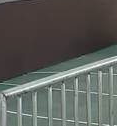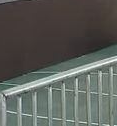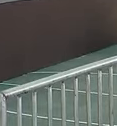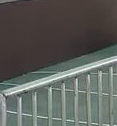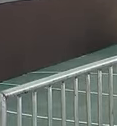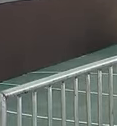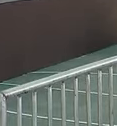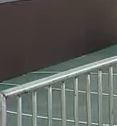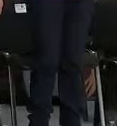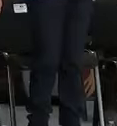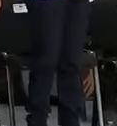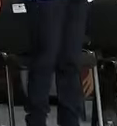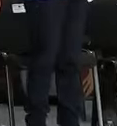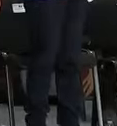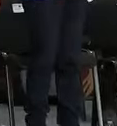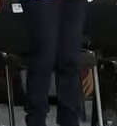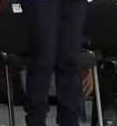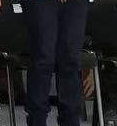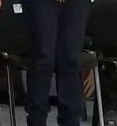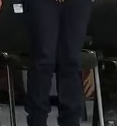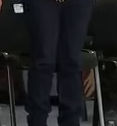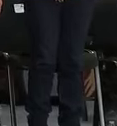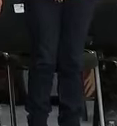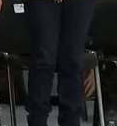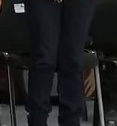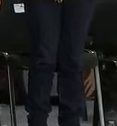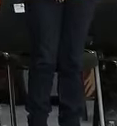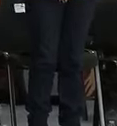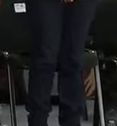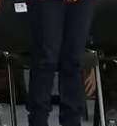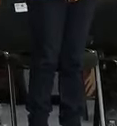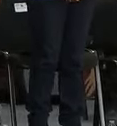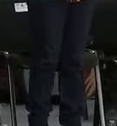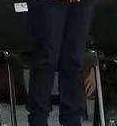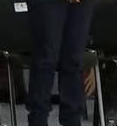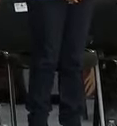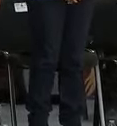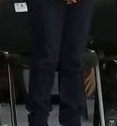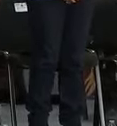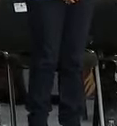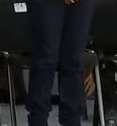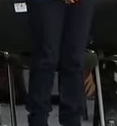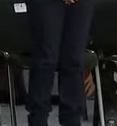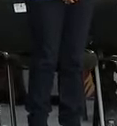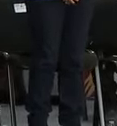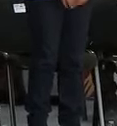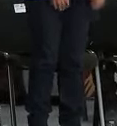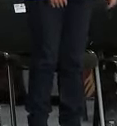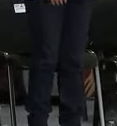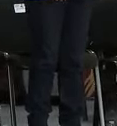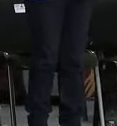La presidenta municipal de San Mateo Piñas, Lilia Gema García Soto.